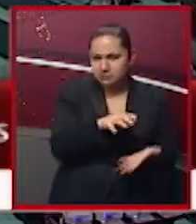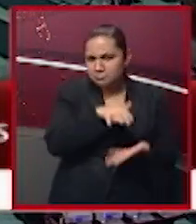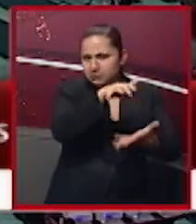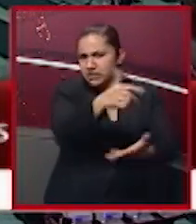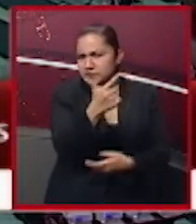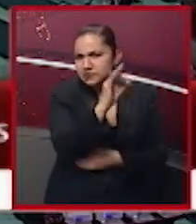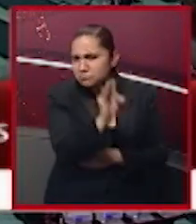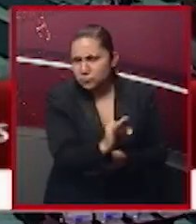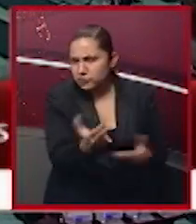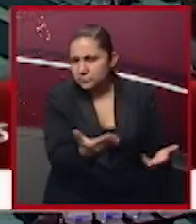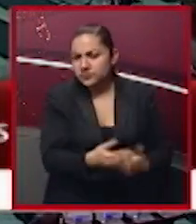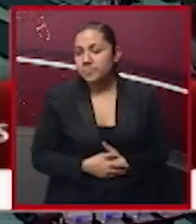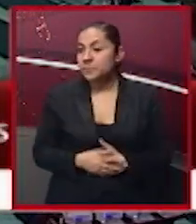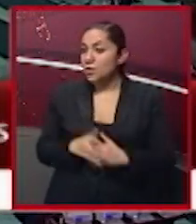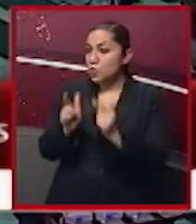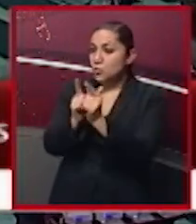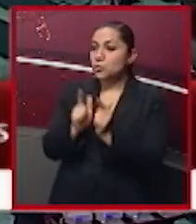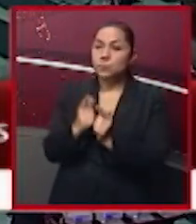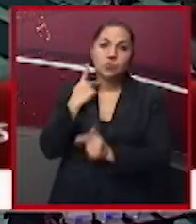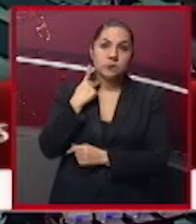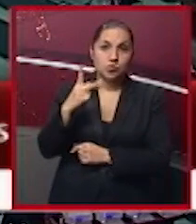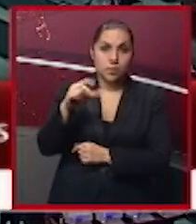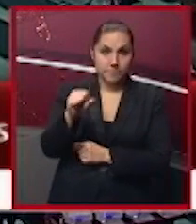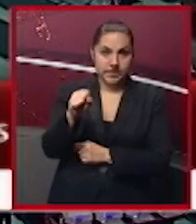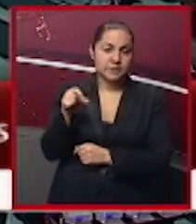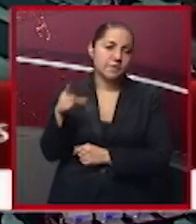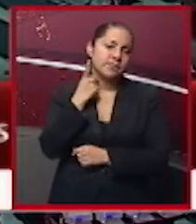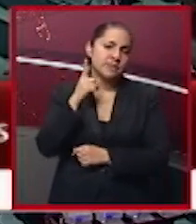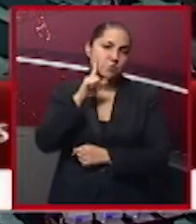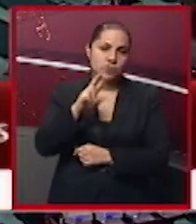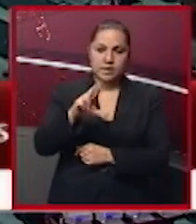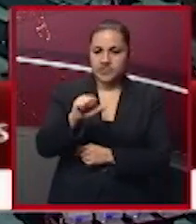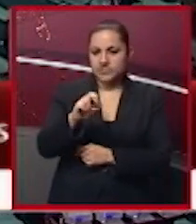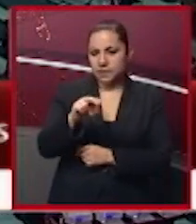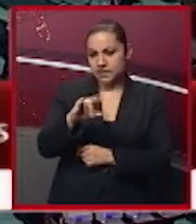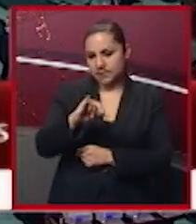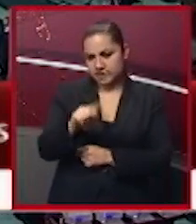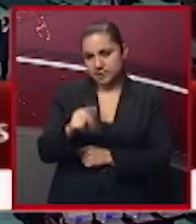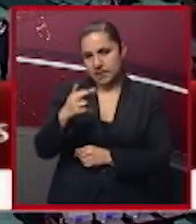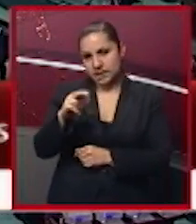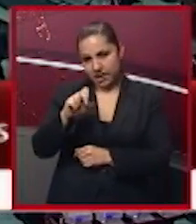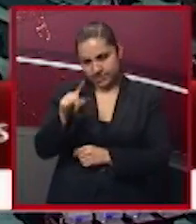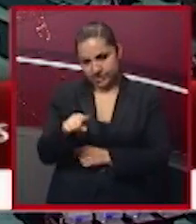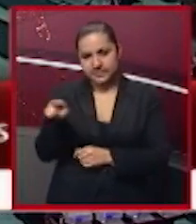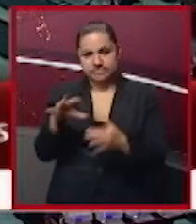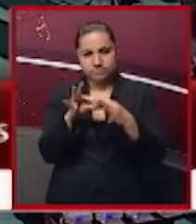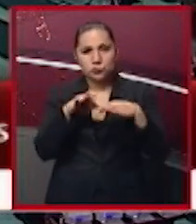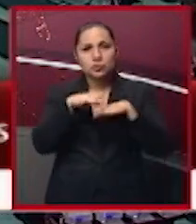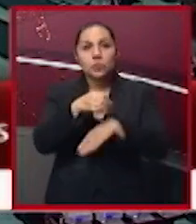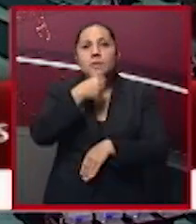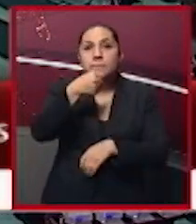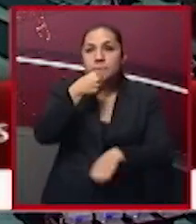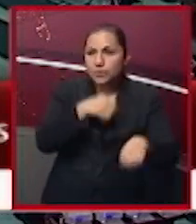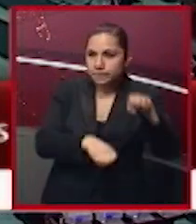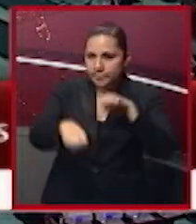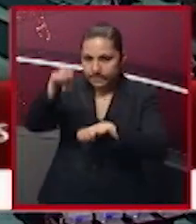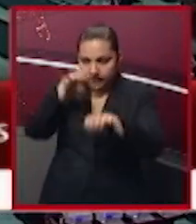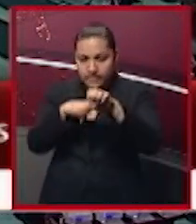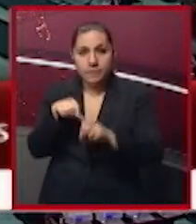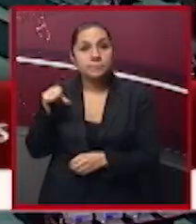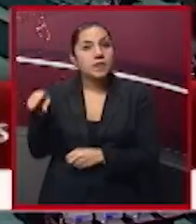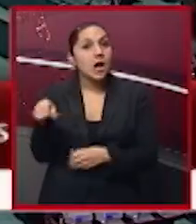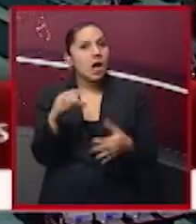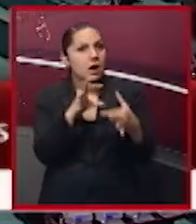Encuentro Social, la diputada Nancy Claudia Reséndiz Hernández habló sobre la situación de los adultos mayores. Afirmó que es responsabilidad del